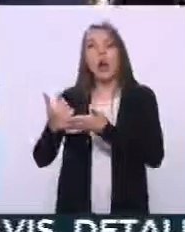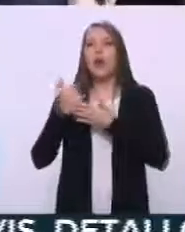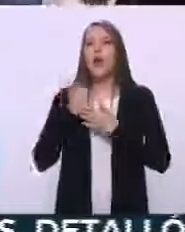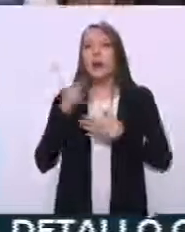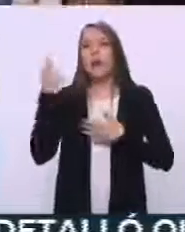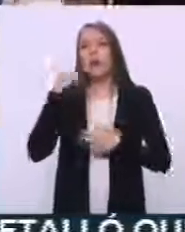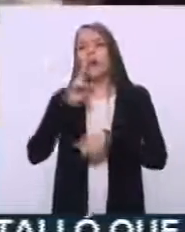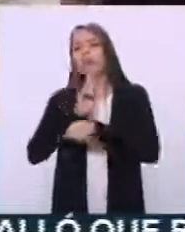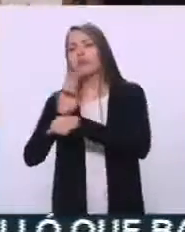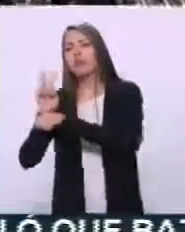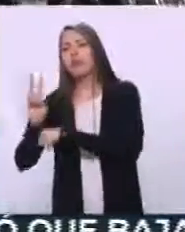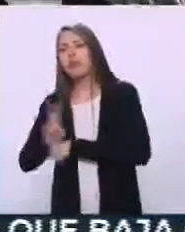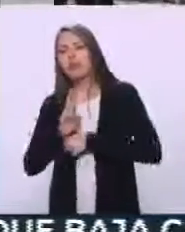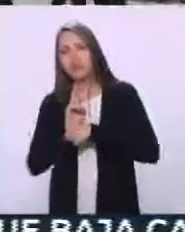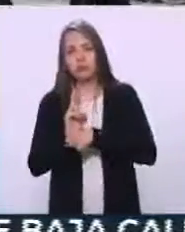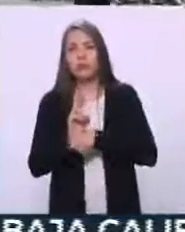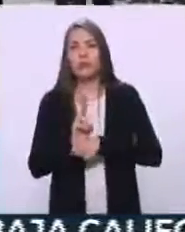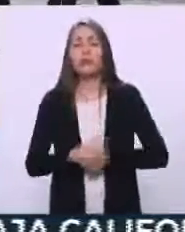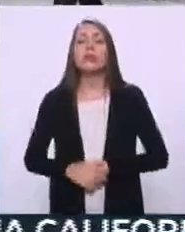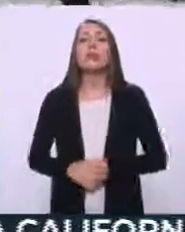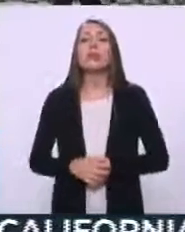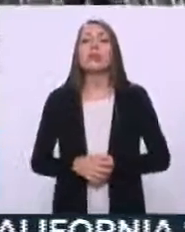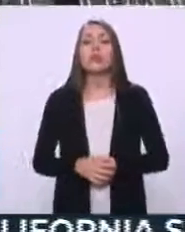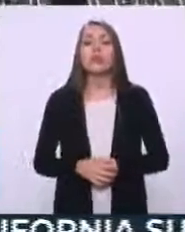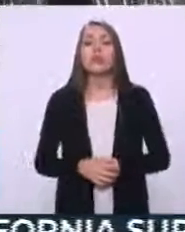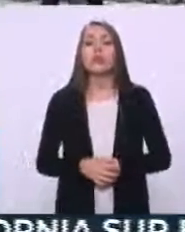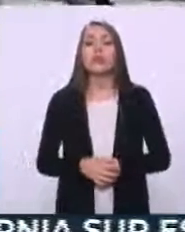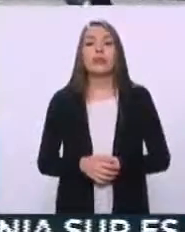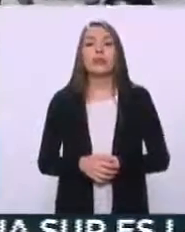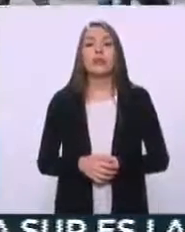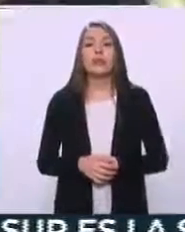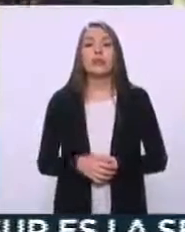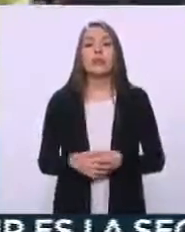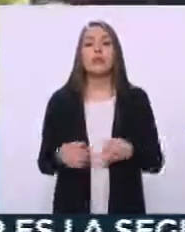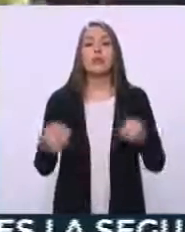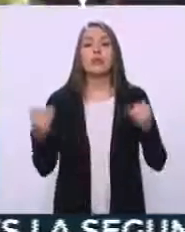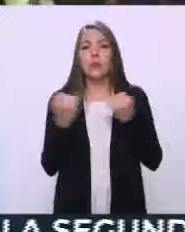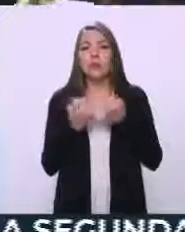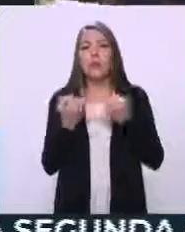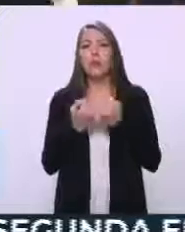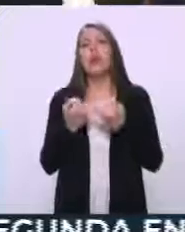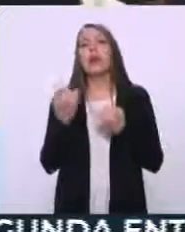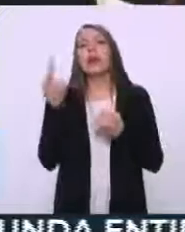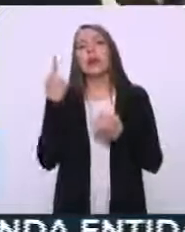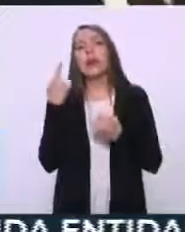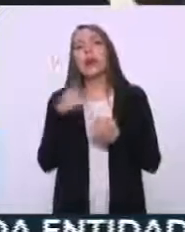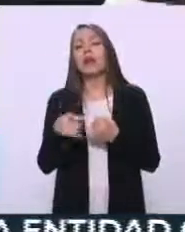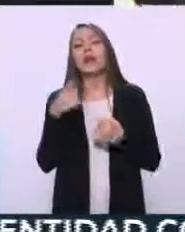esta supervisión. Por supuesto, los canales para que los vecinos, y eso es algo que nos ayuda